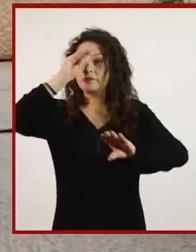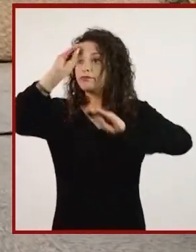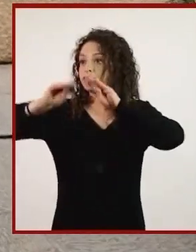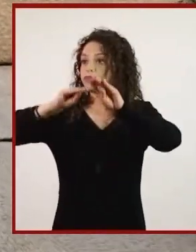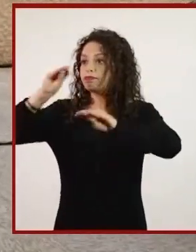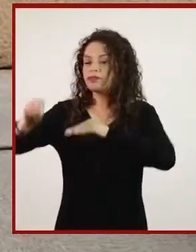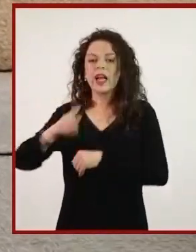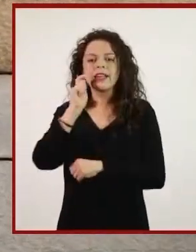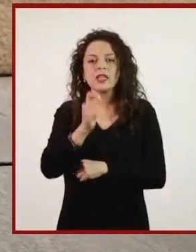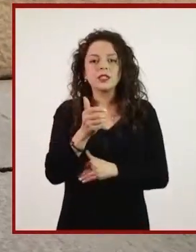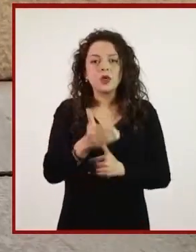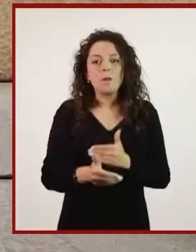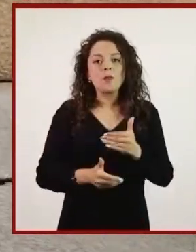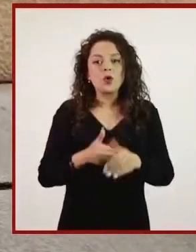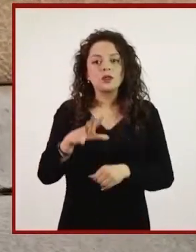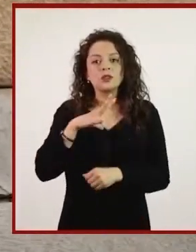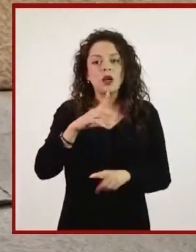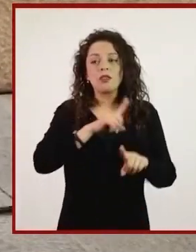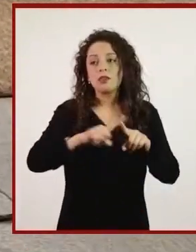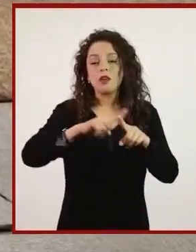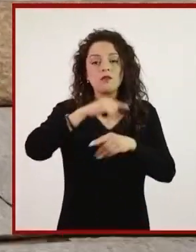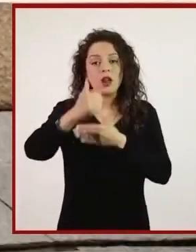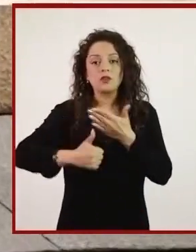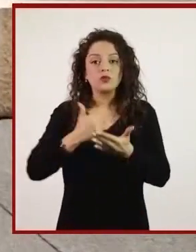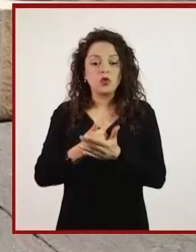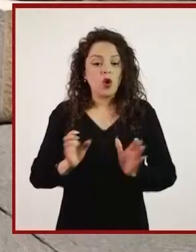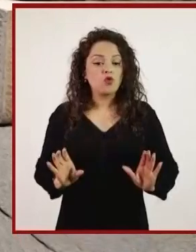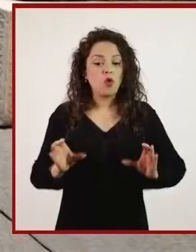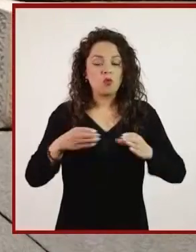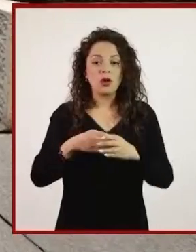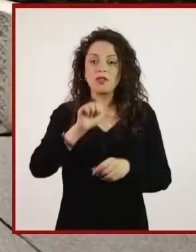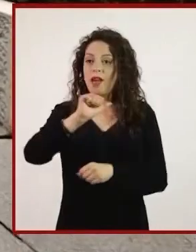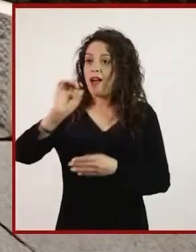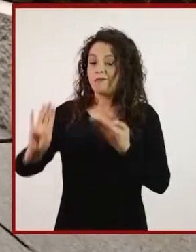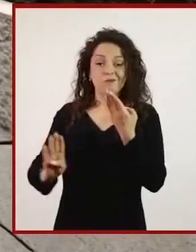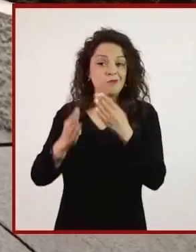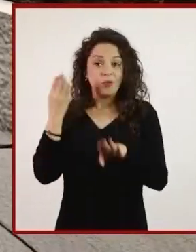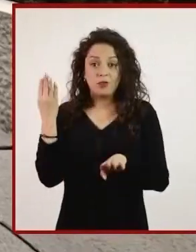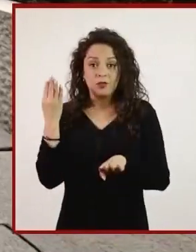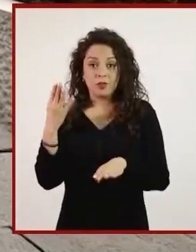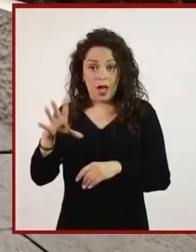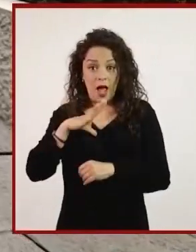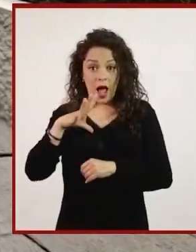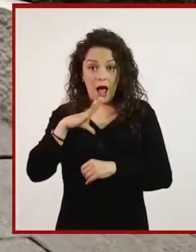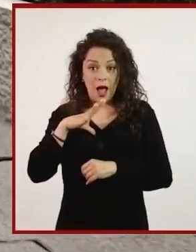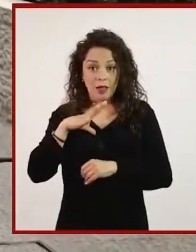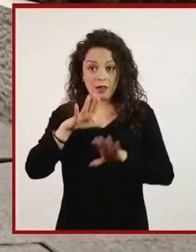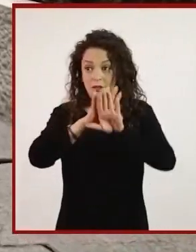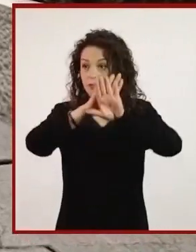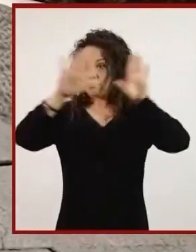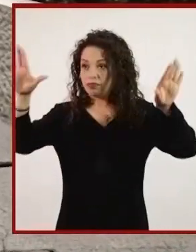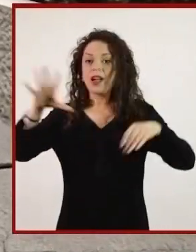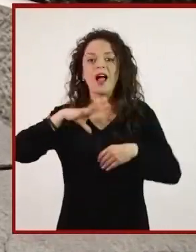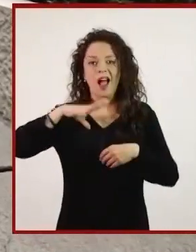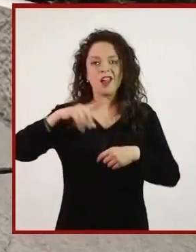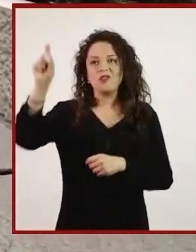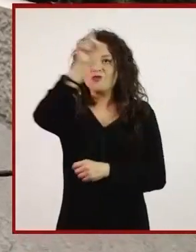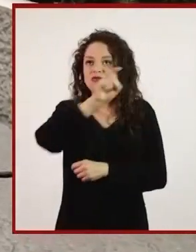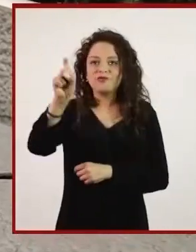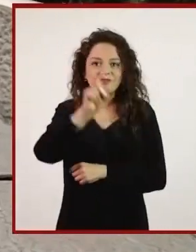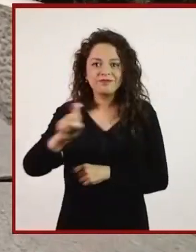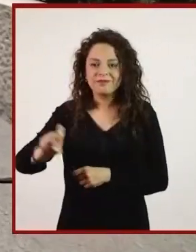La intervención de un espacio público, como vimos, es un proceso que se da en todas las ciudades y comunidades del